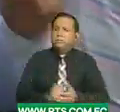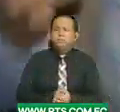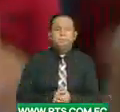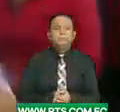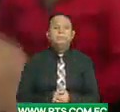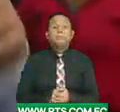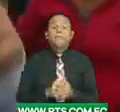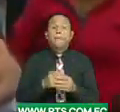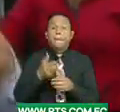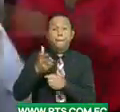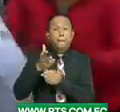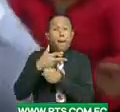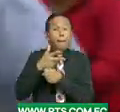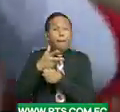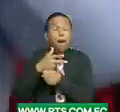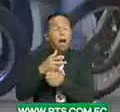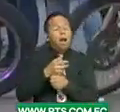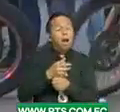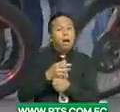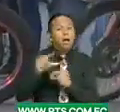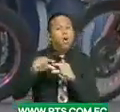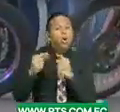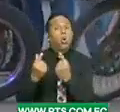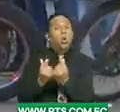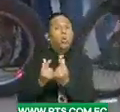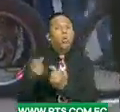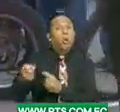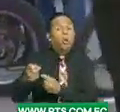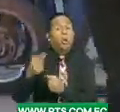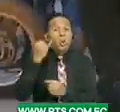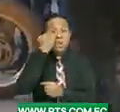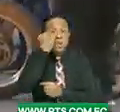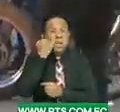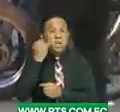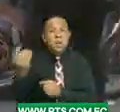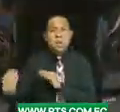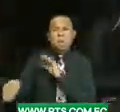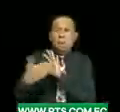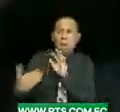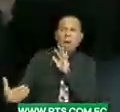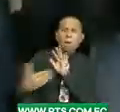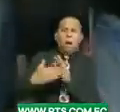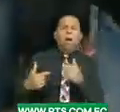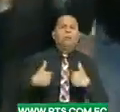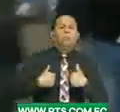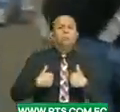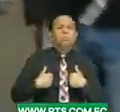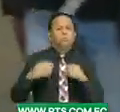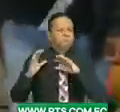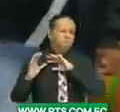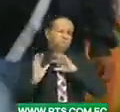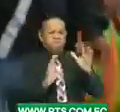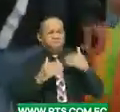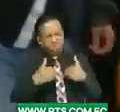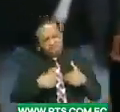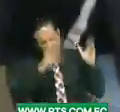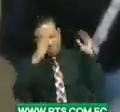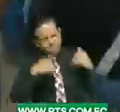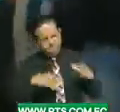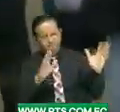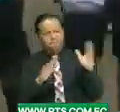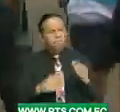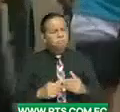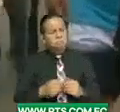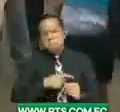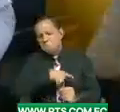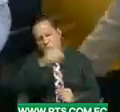Y en plena transmisión, este grupo de indígenas lanzaron frases obscenas contra la prensa, empujándonos e incluso